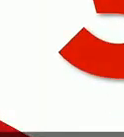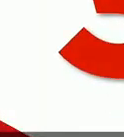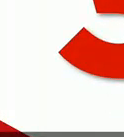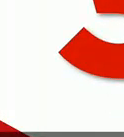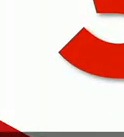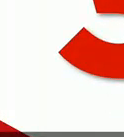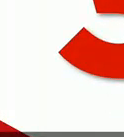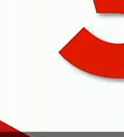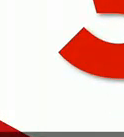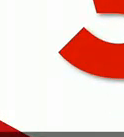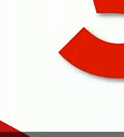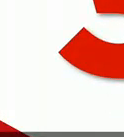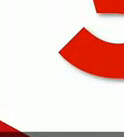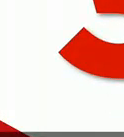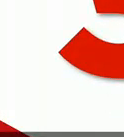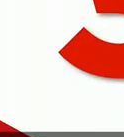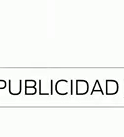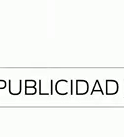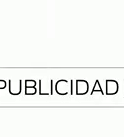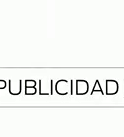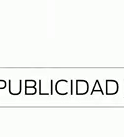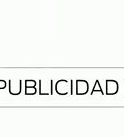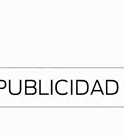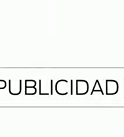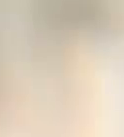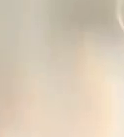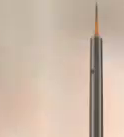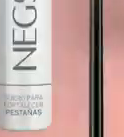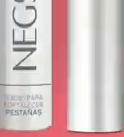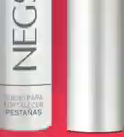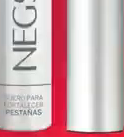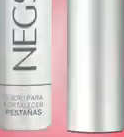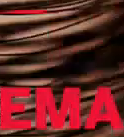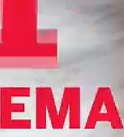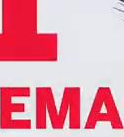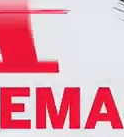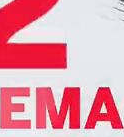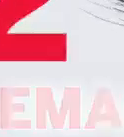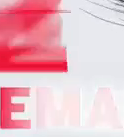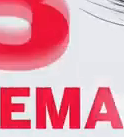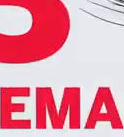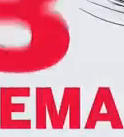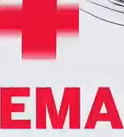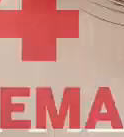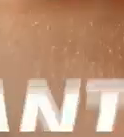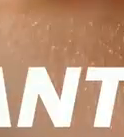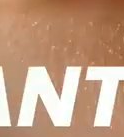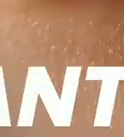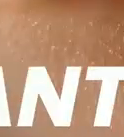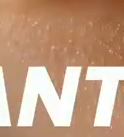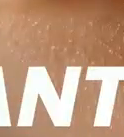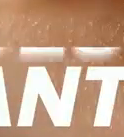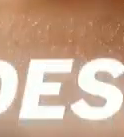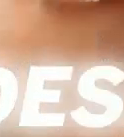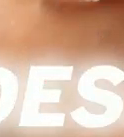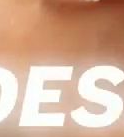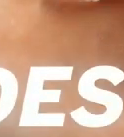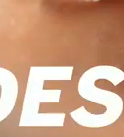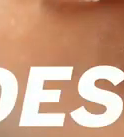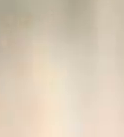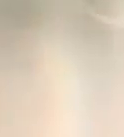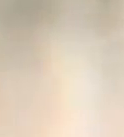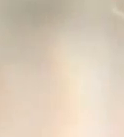podemos. Vota todo 33. Llegó Next. En poco tiempo tus pestañas como nunca antes las